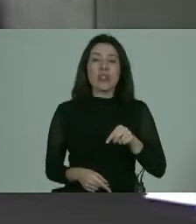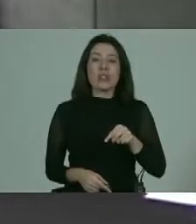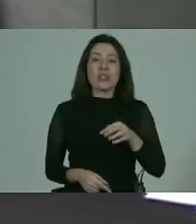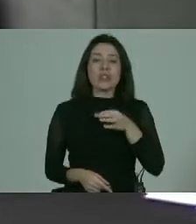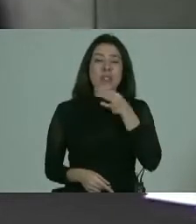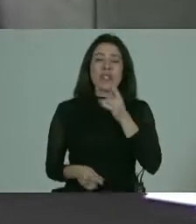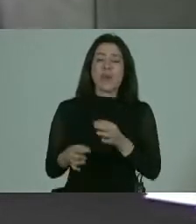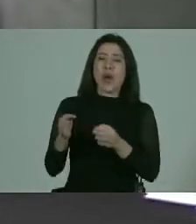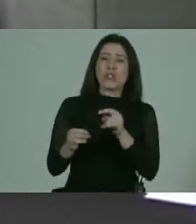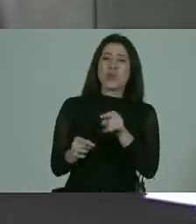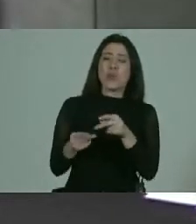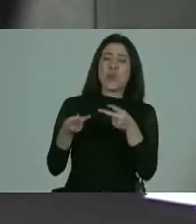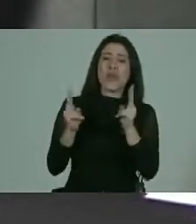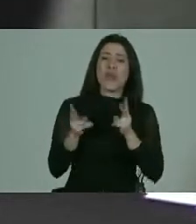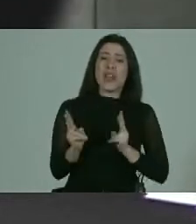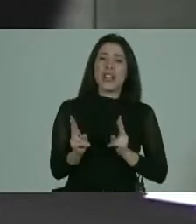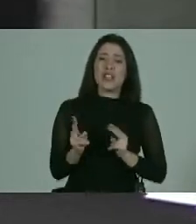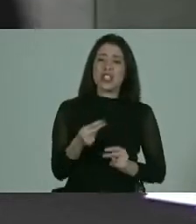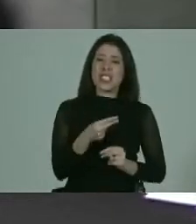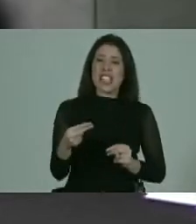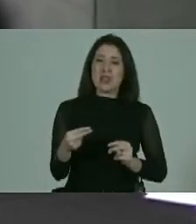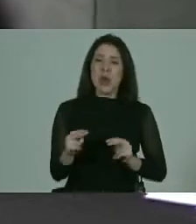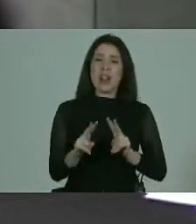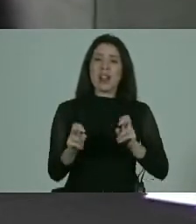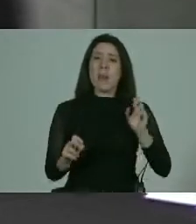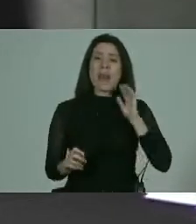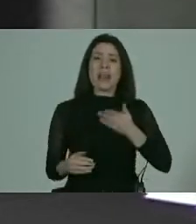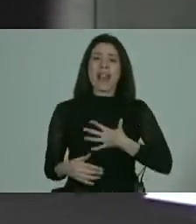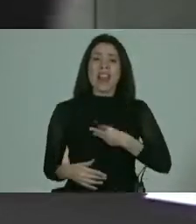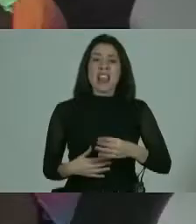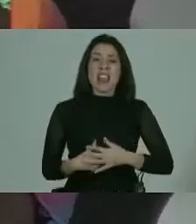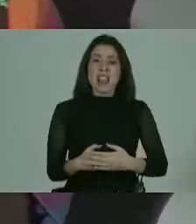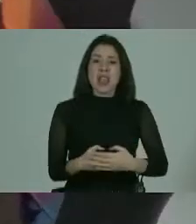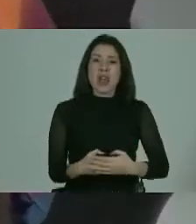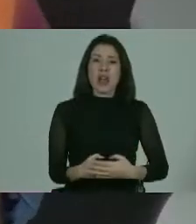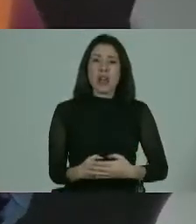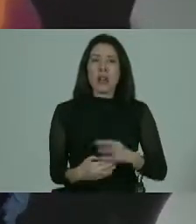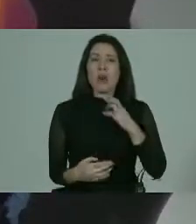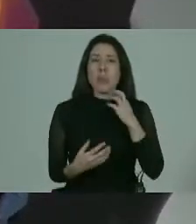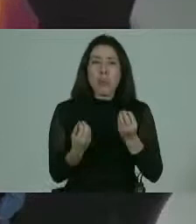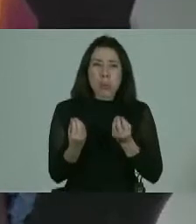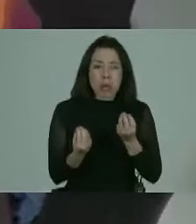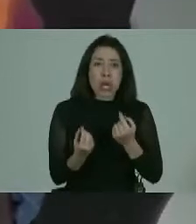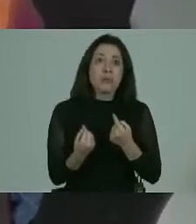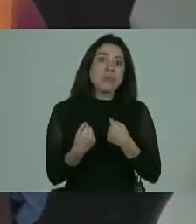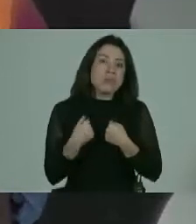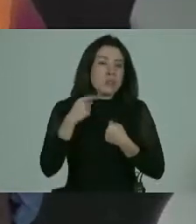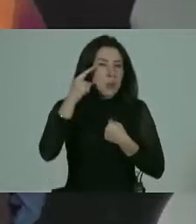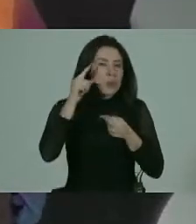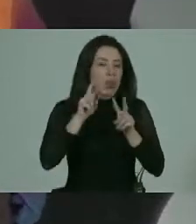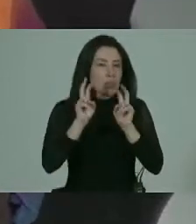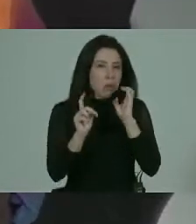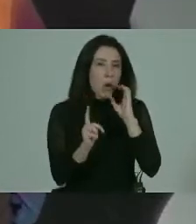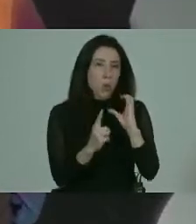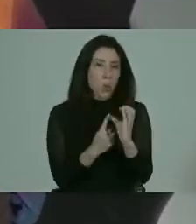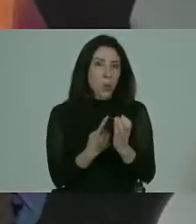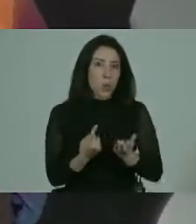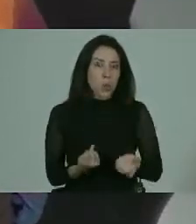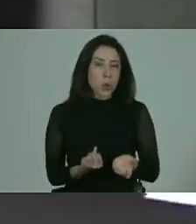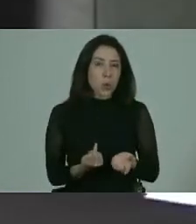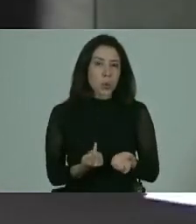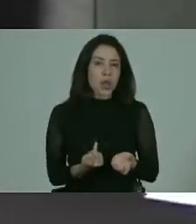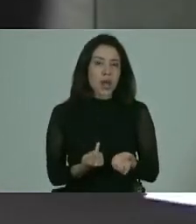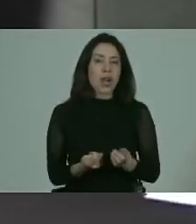sus derechos sexuales y reproductivos porque porque yo creo que es un tema cultural o sea